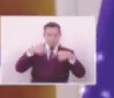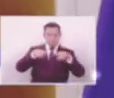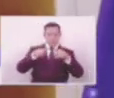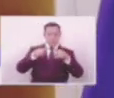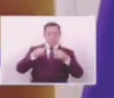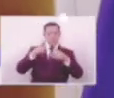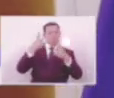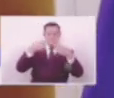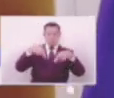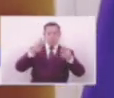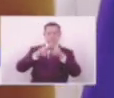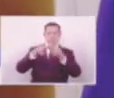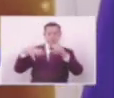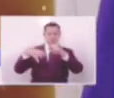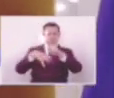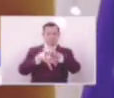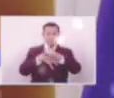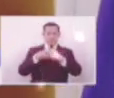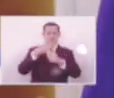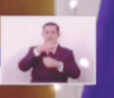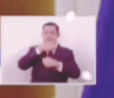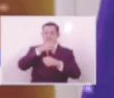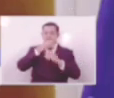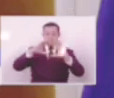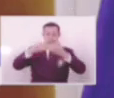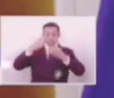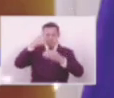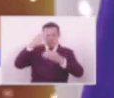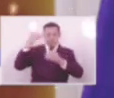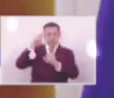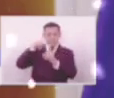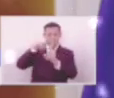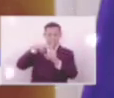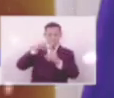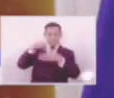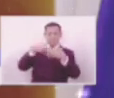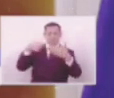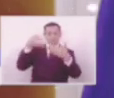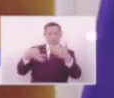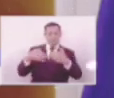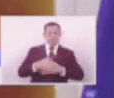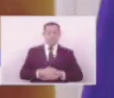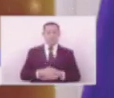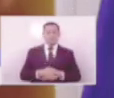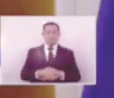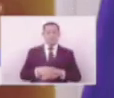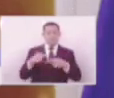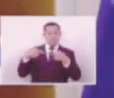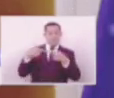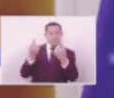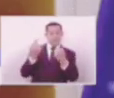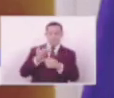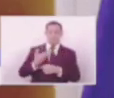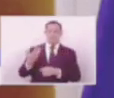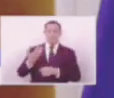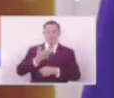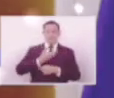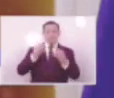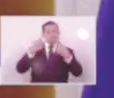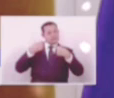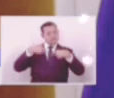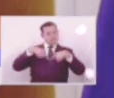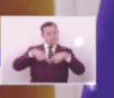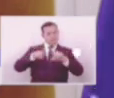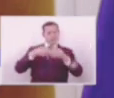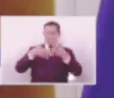con la tradición de corrupción de esa vieja clase política que caracterizaba a este órgano de estado por el contrario Nosotros siempre